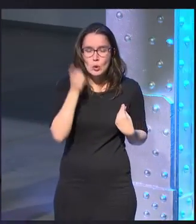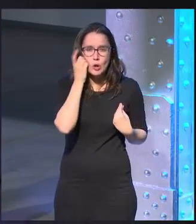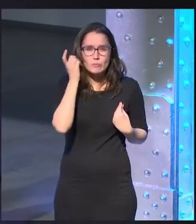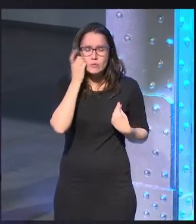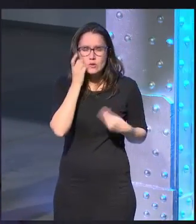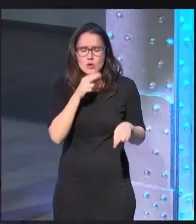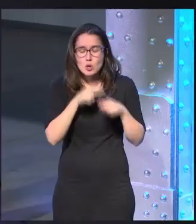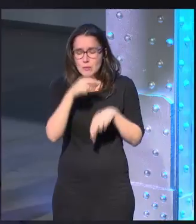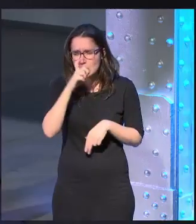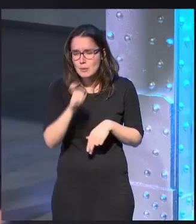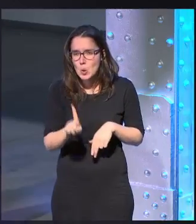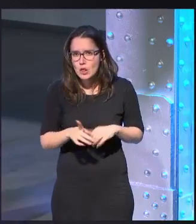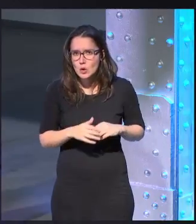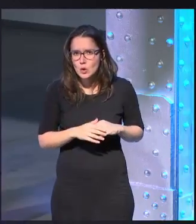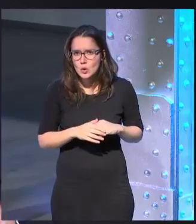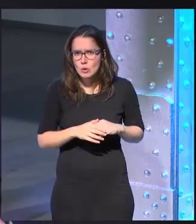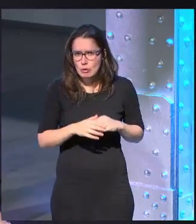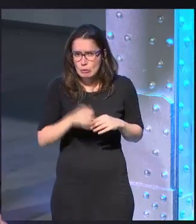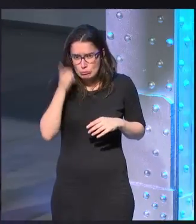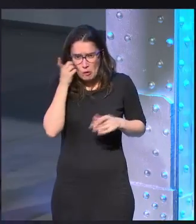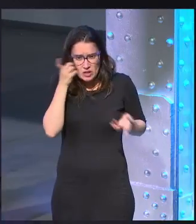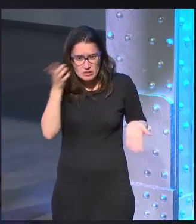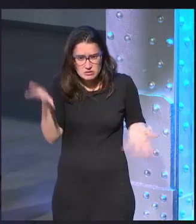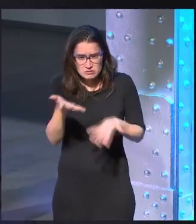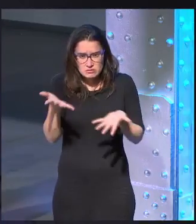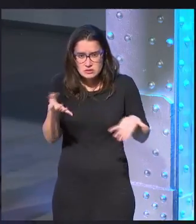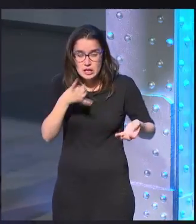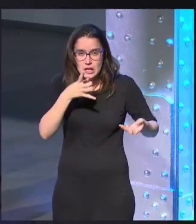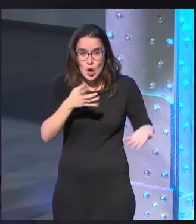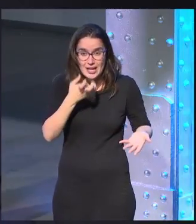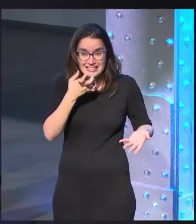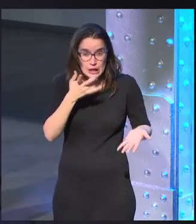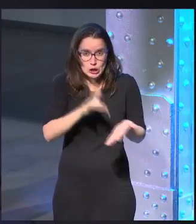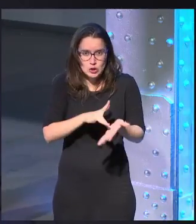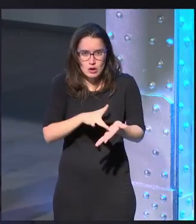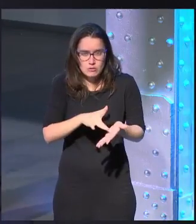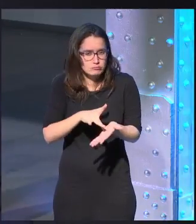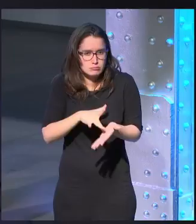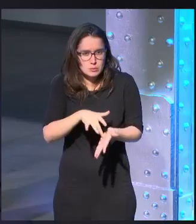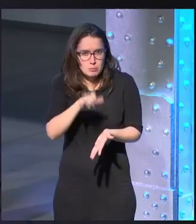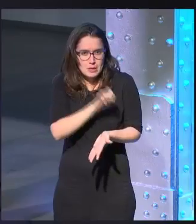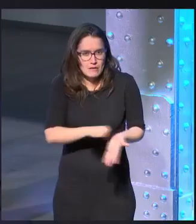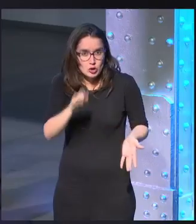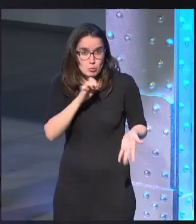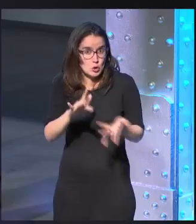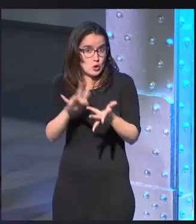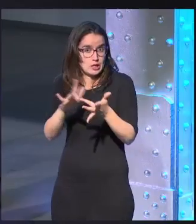¿cómo se llamaba este? No me acuerdo. Un cacharro que era muy bueno. Que ahora si lo tuviéramos estaríamos encantados, pero no estaríamos